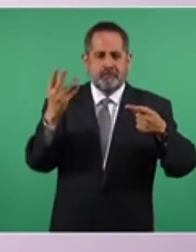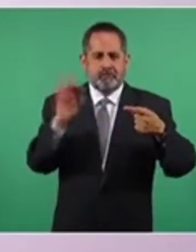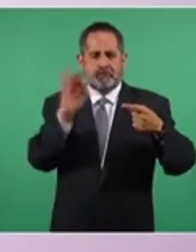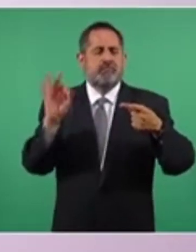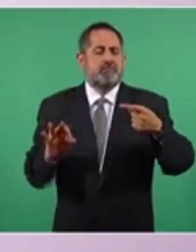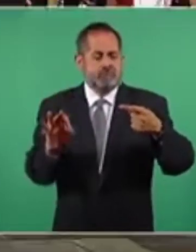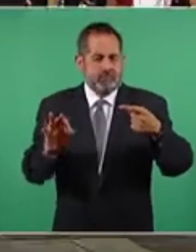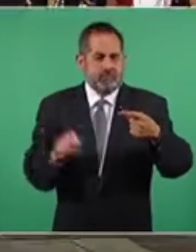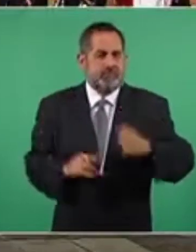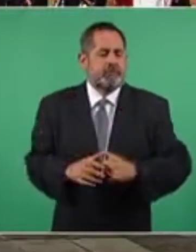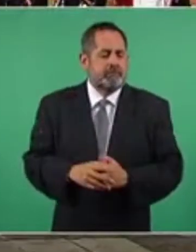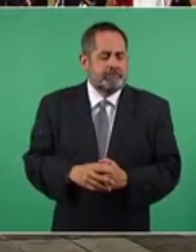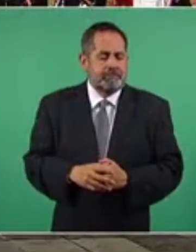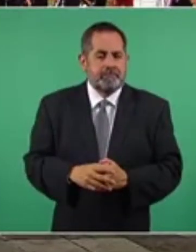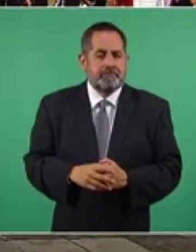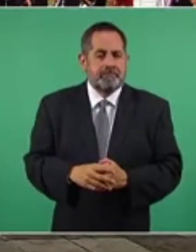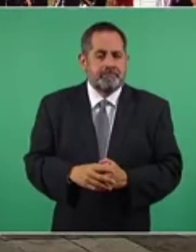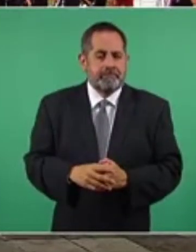72.4%.